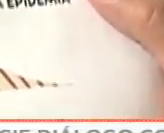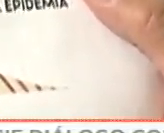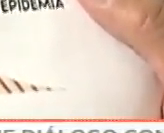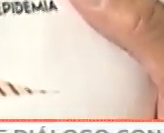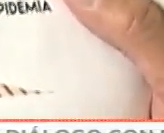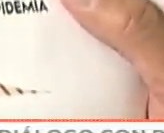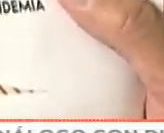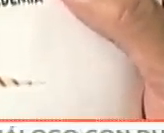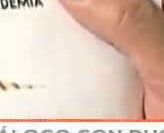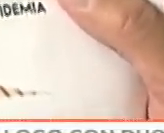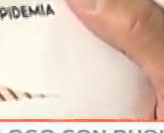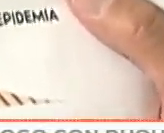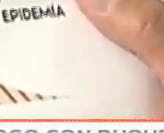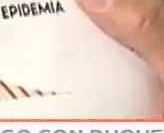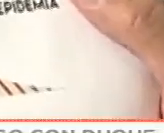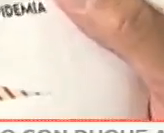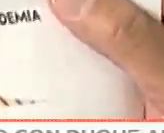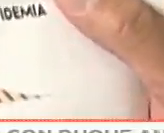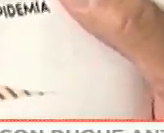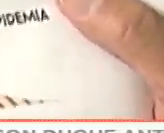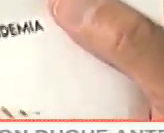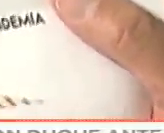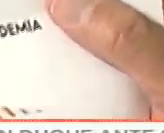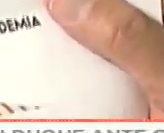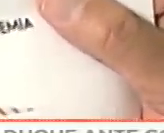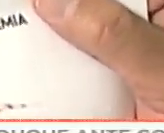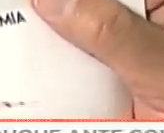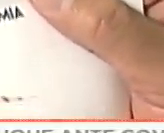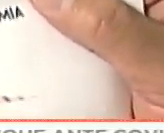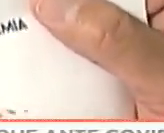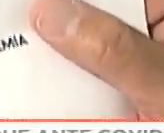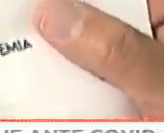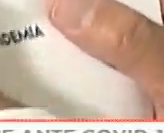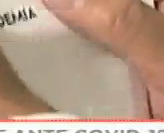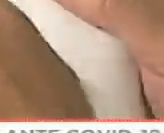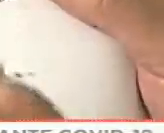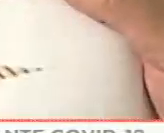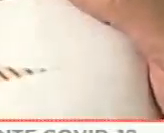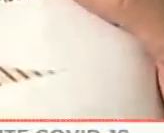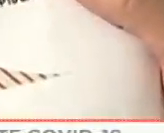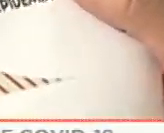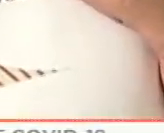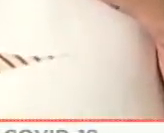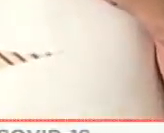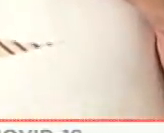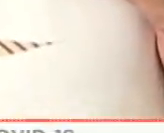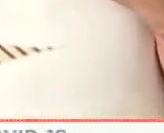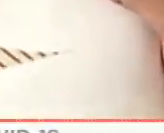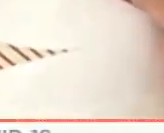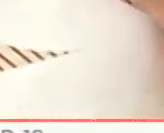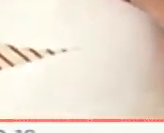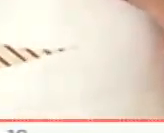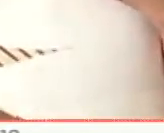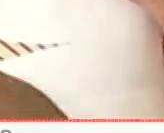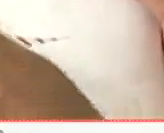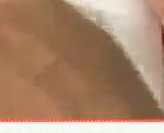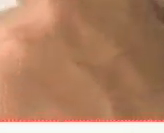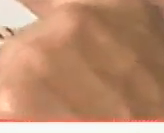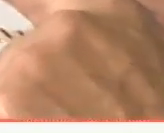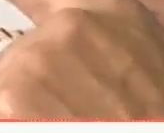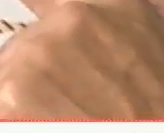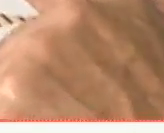lado de la curva. Es decir, no habíamos ni entrado en fase exponencial y, por supuesto,